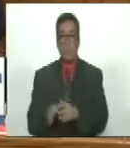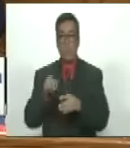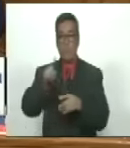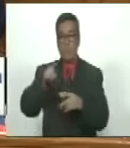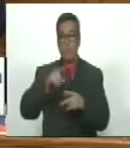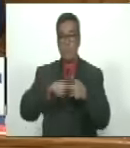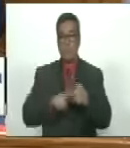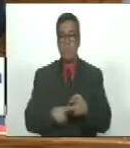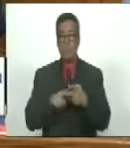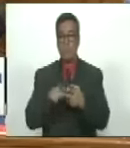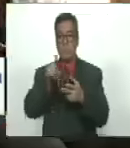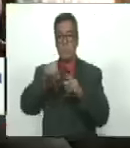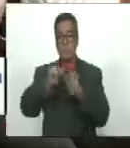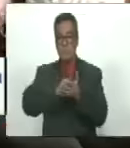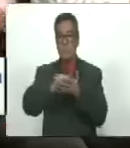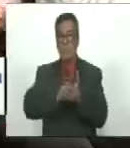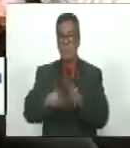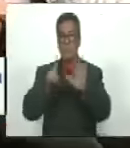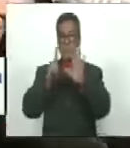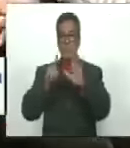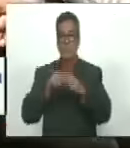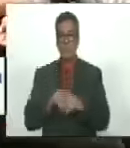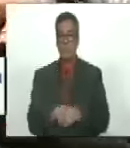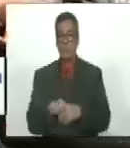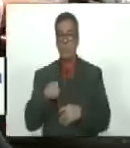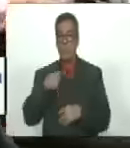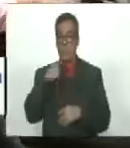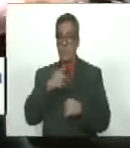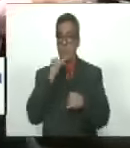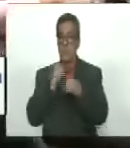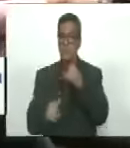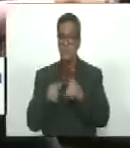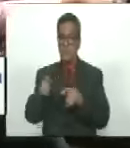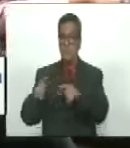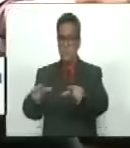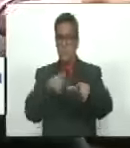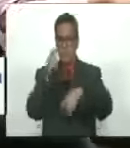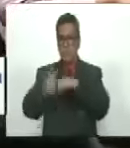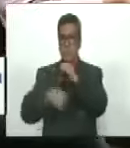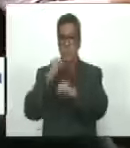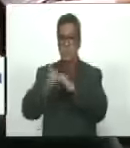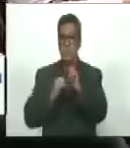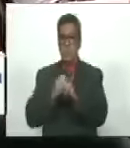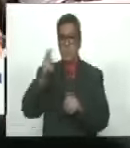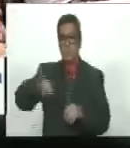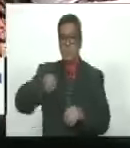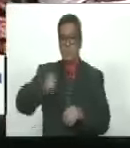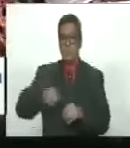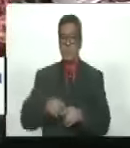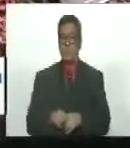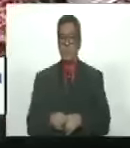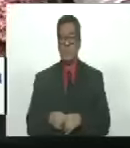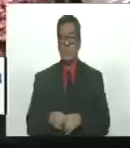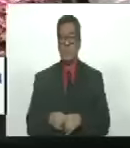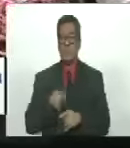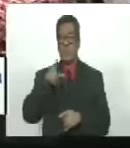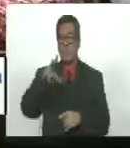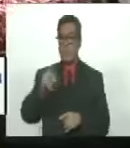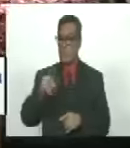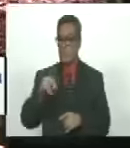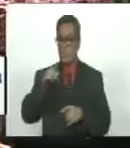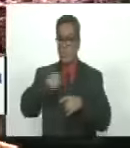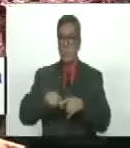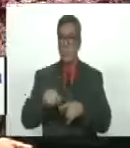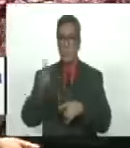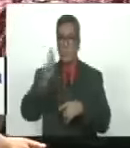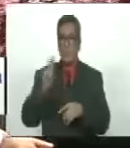encuentra prevista en este artículo 6. Lo dice así al final, la jurisdicción de la Corte Internacional de Justicia no someterá,